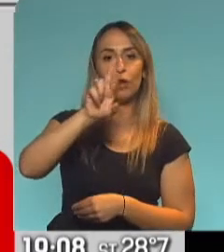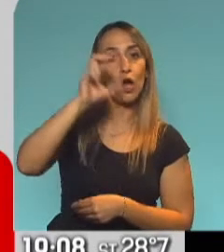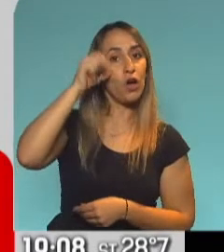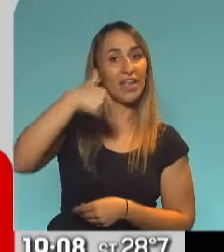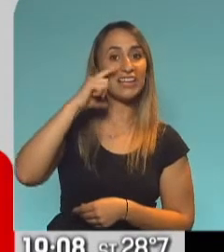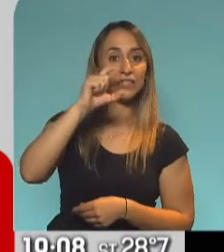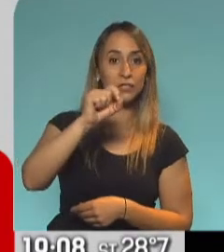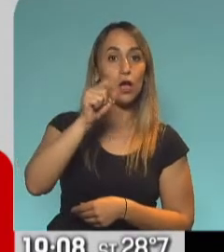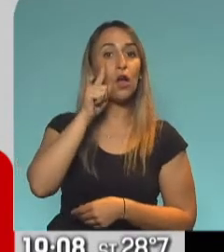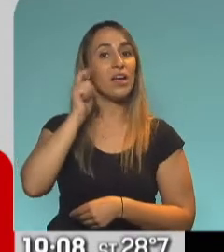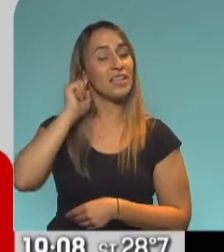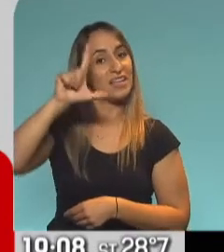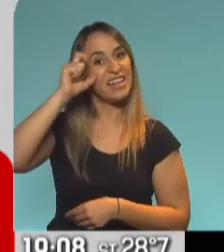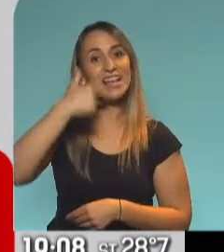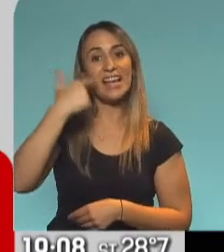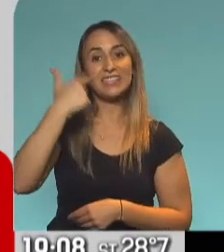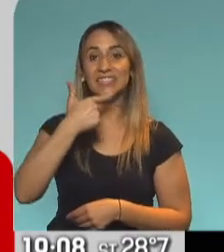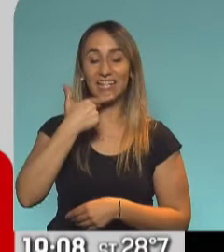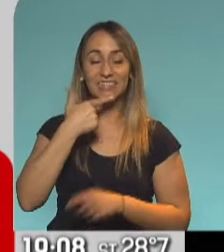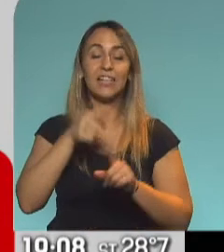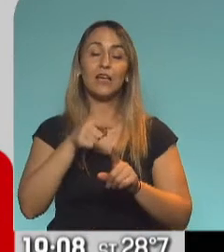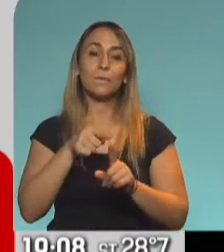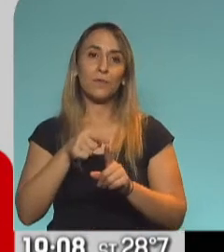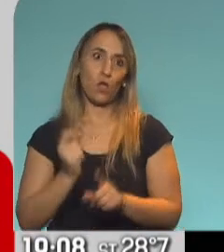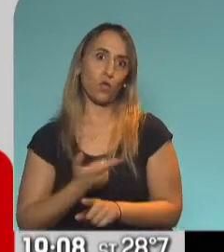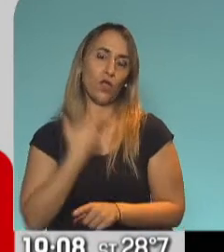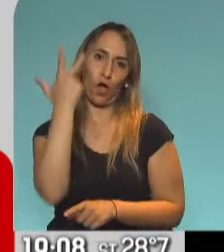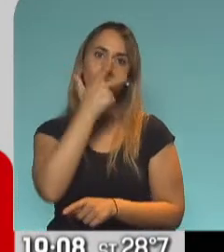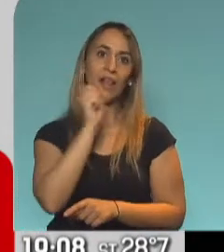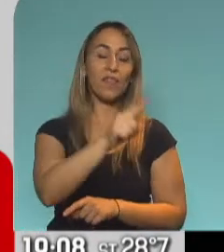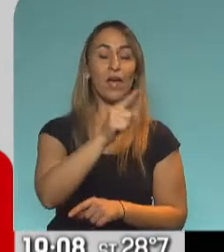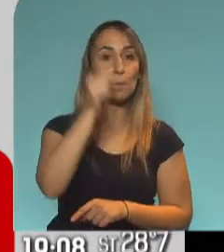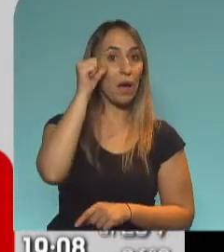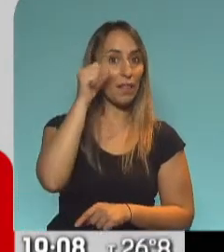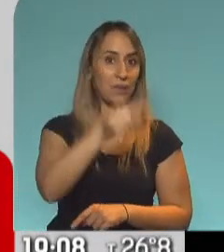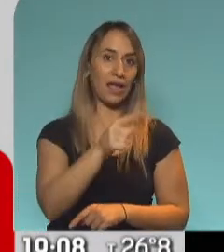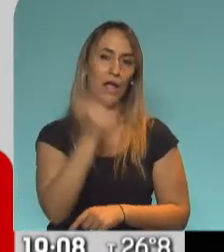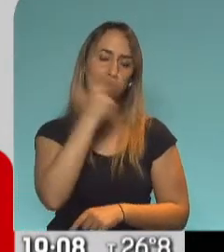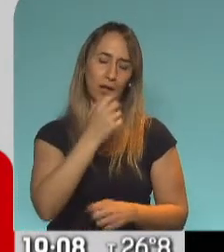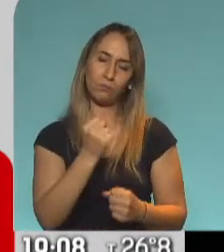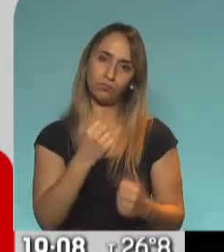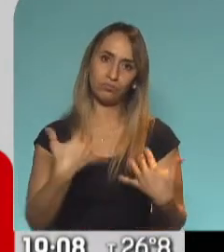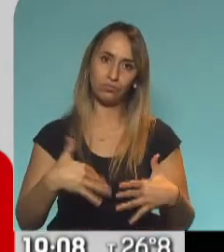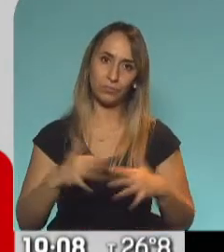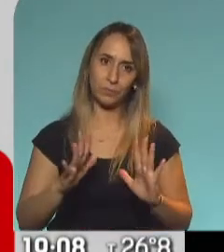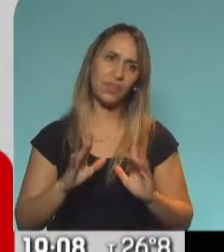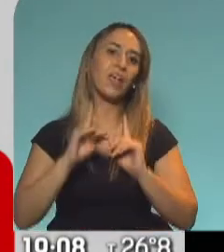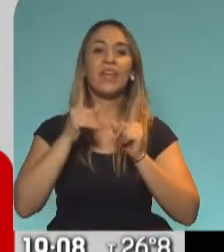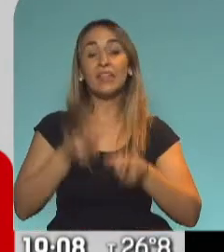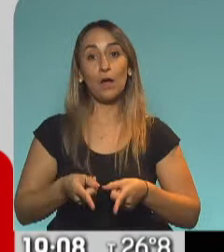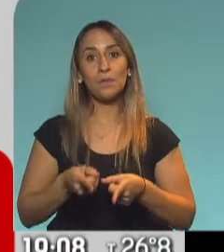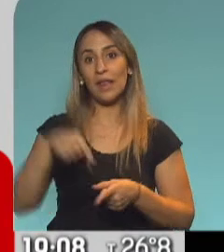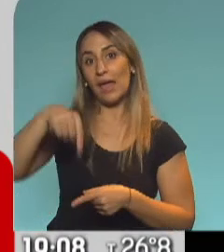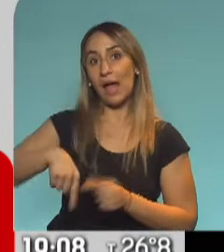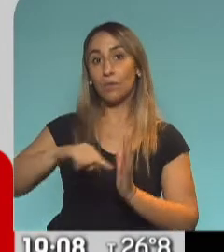quien es dueño de un medio en Mar del Plata, de un hotel muy importante como el Hermitage. Sí, un magnate marplatense, dueño del diario La Prensa también aquí en Buenos